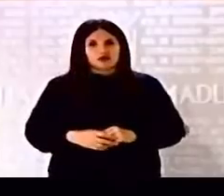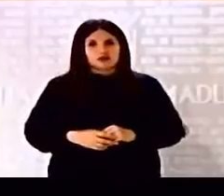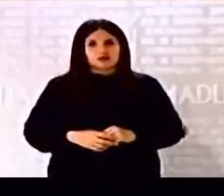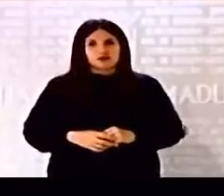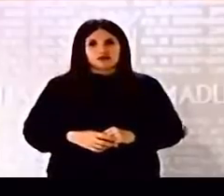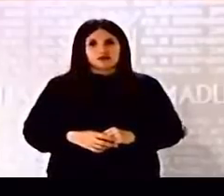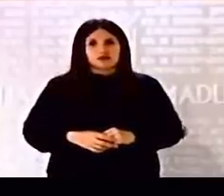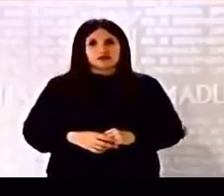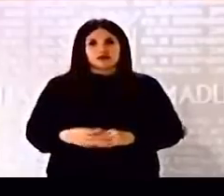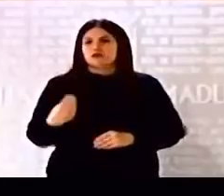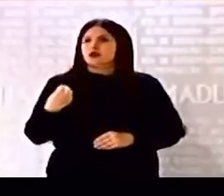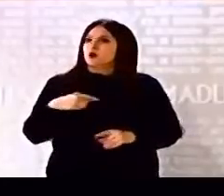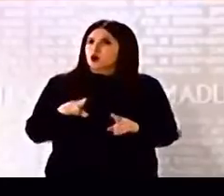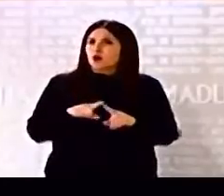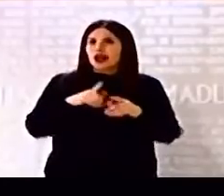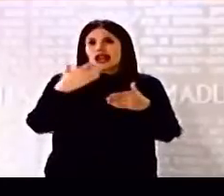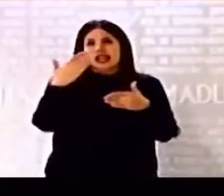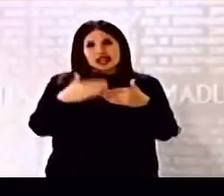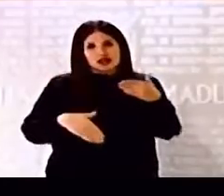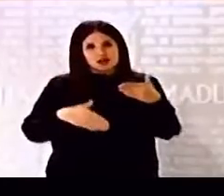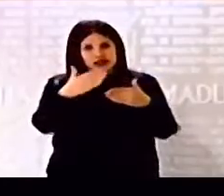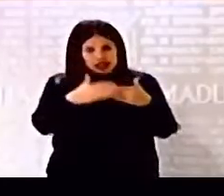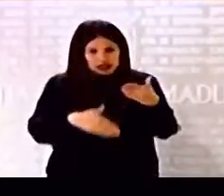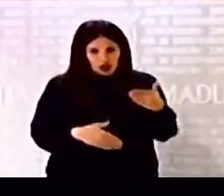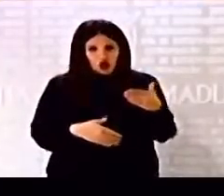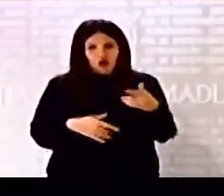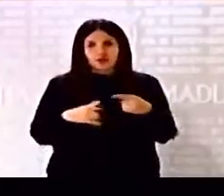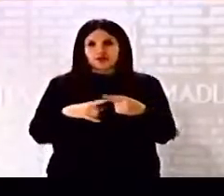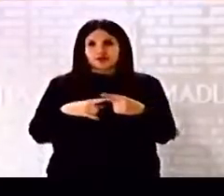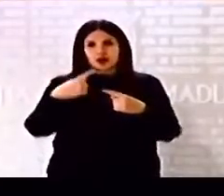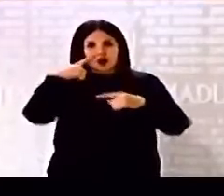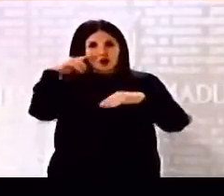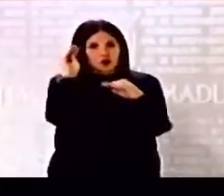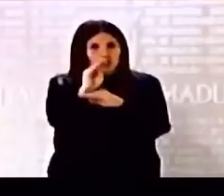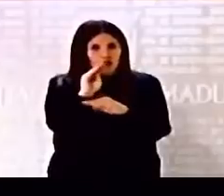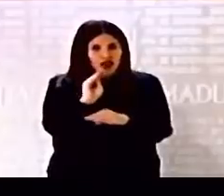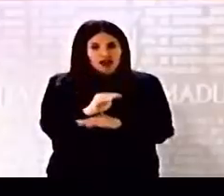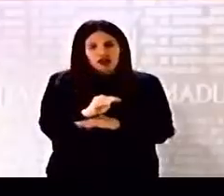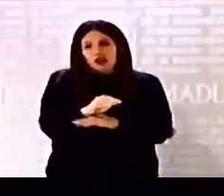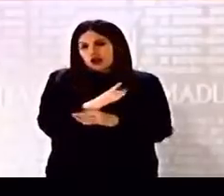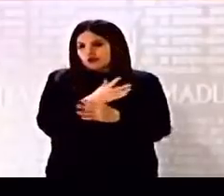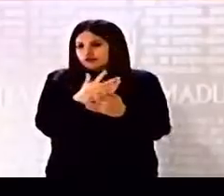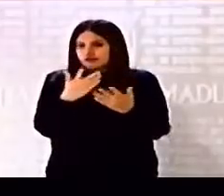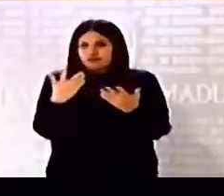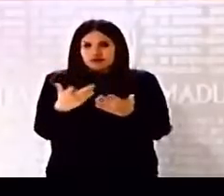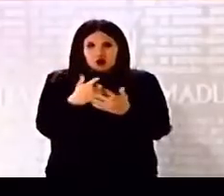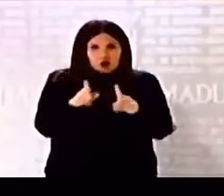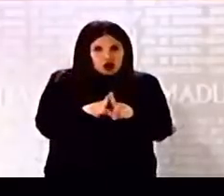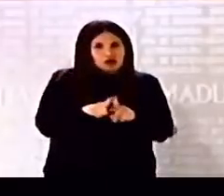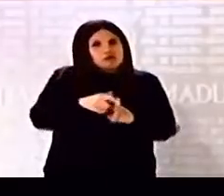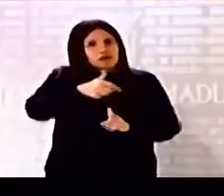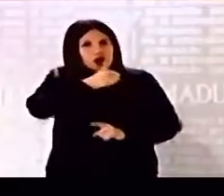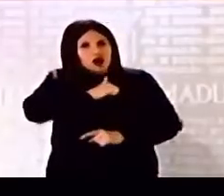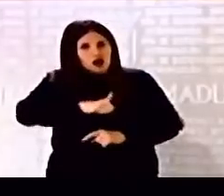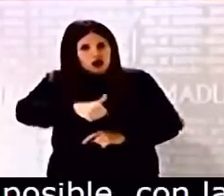Con todas esas limitaciones, con toda esa prudencia, con toda esa paciencia,